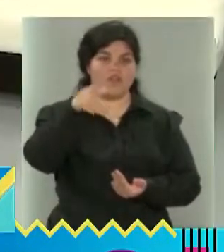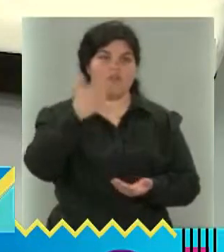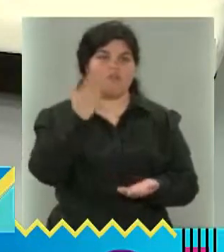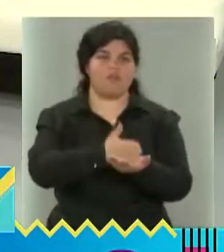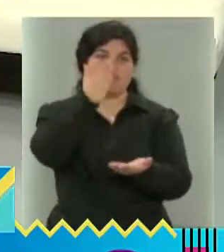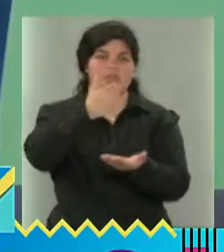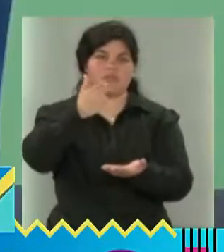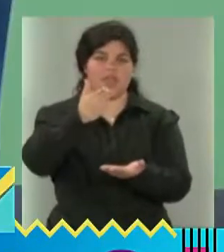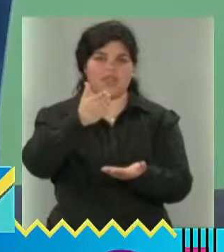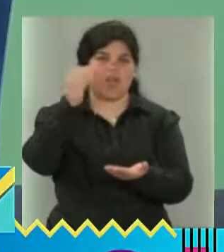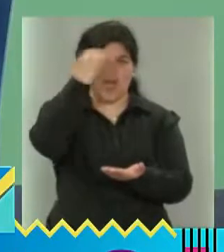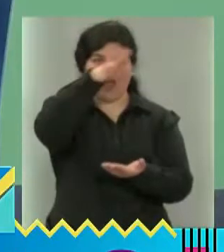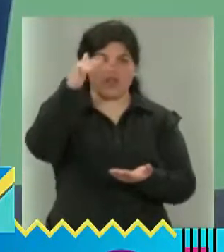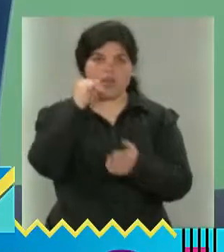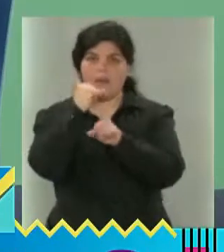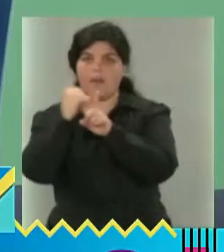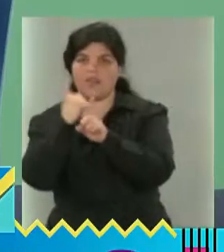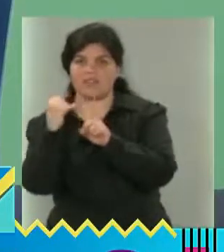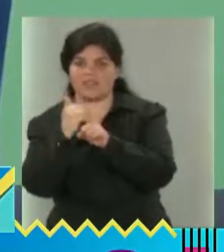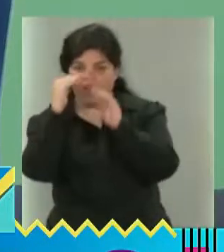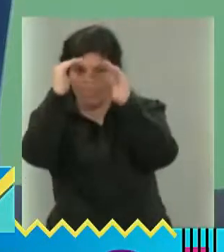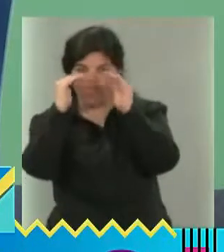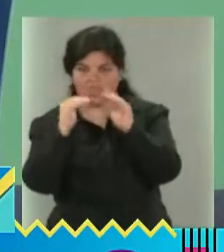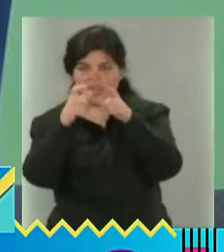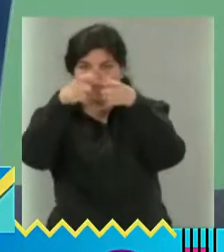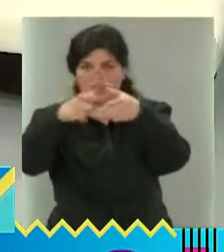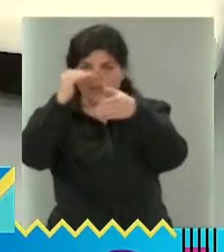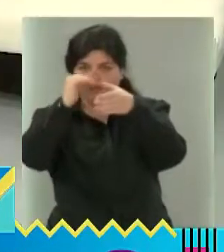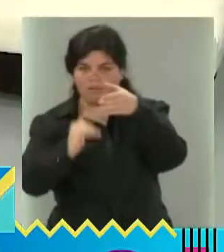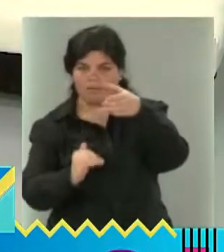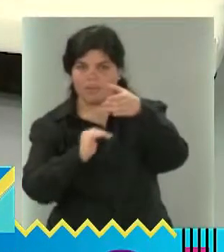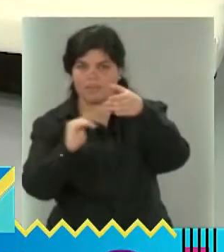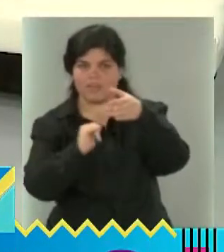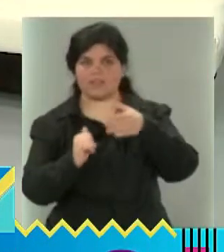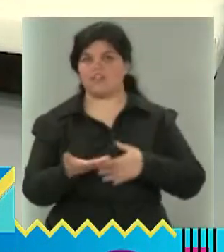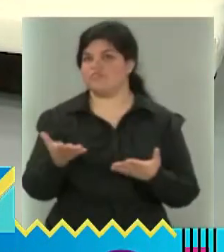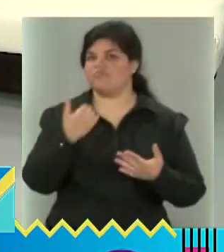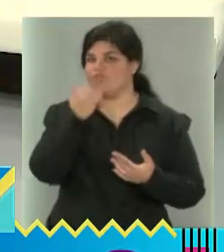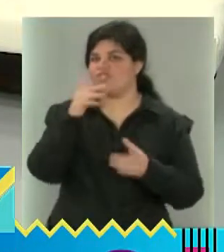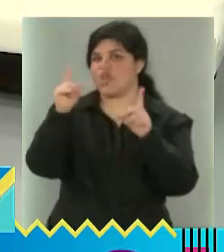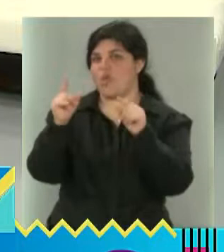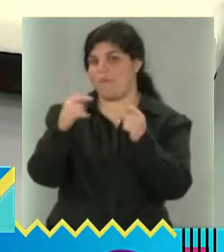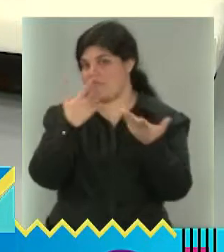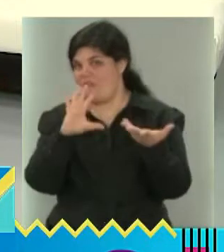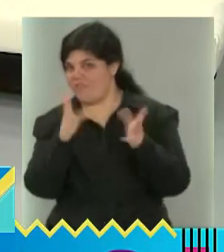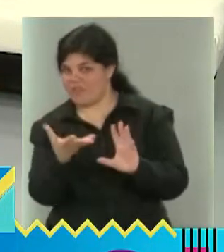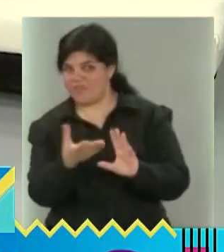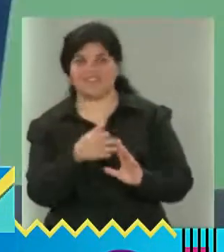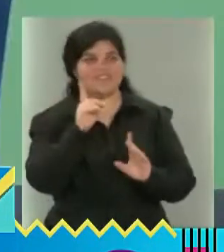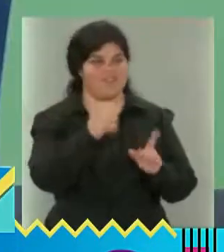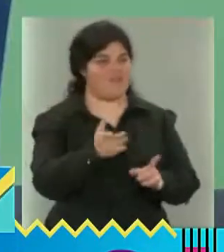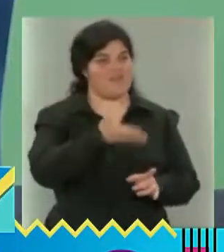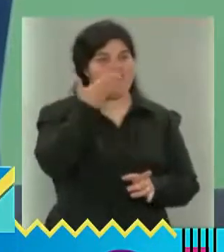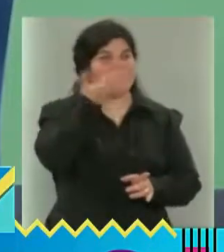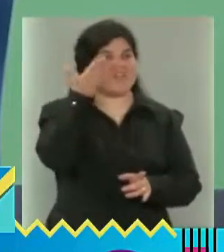Agrarias seguramente, pero está a la mitad, no sé quién hizo. No sé si habla un poco de los números, es para ser metafórico de los números que hemos estado parece.